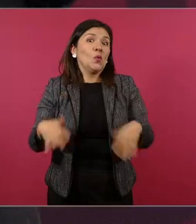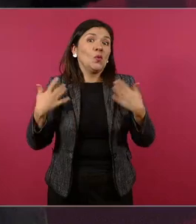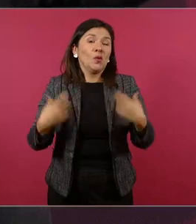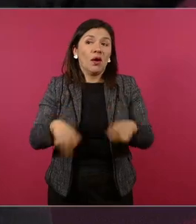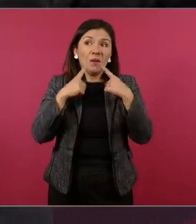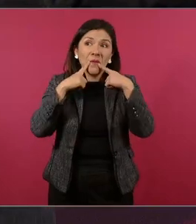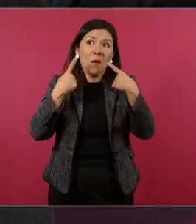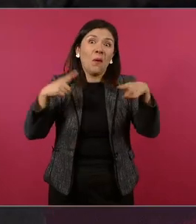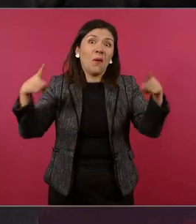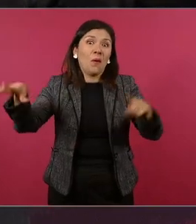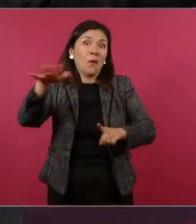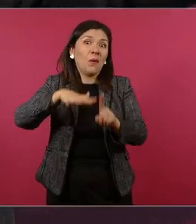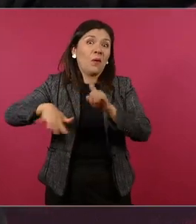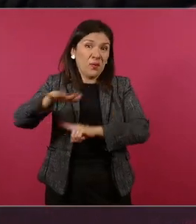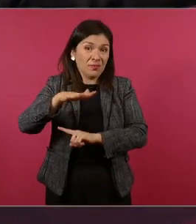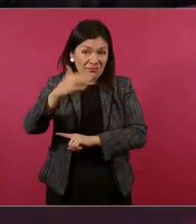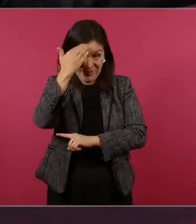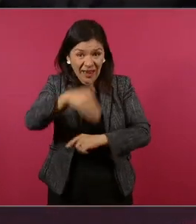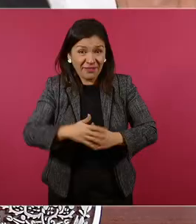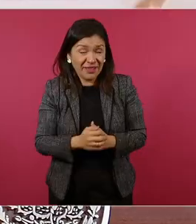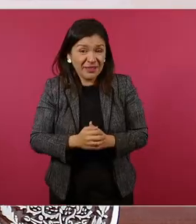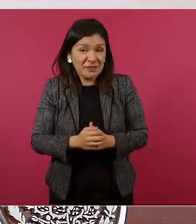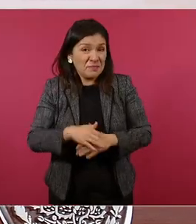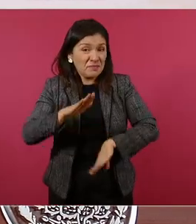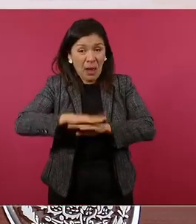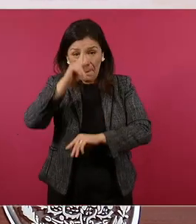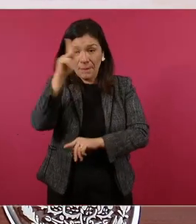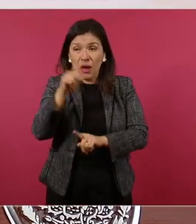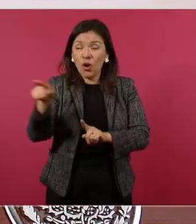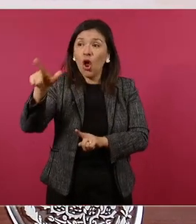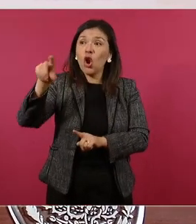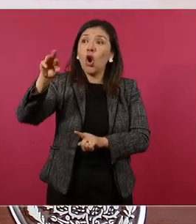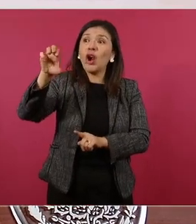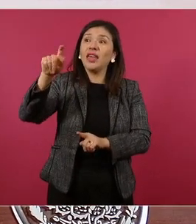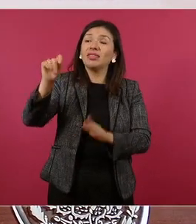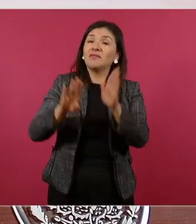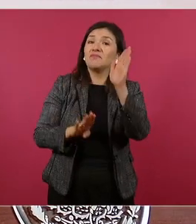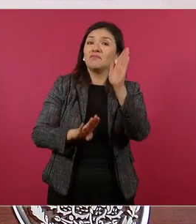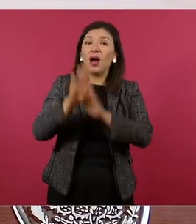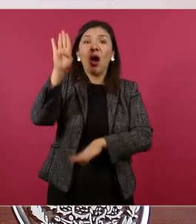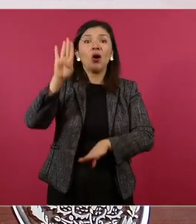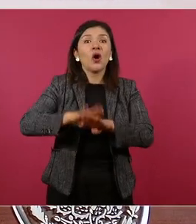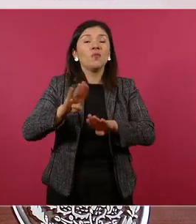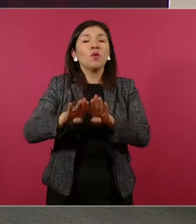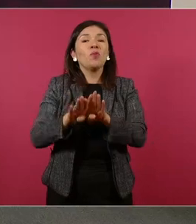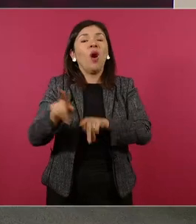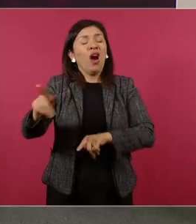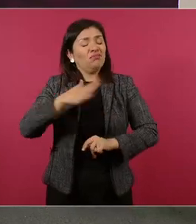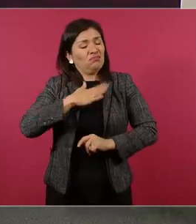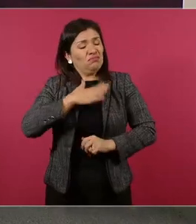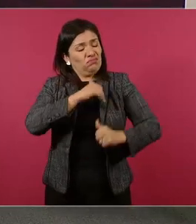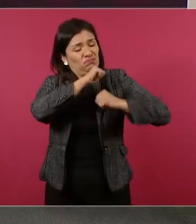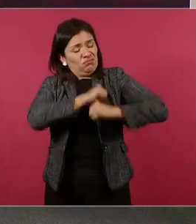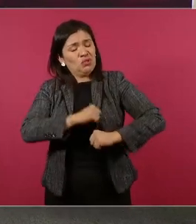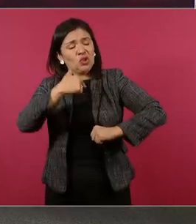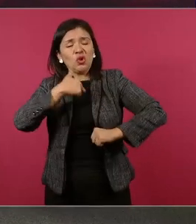Uh pues ya hay una se vuelve Loret no el paladín de la